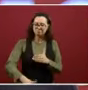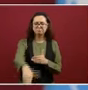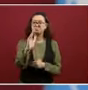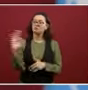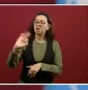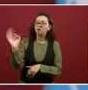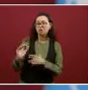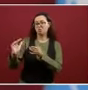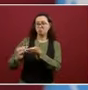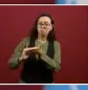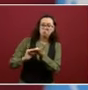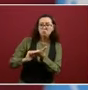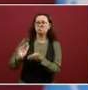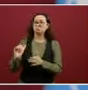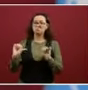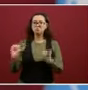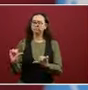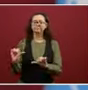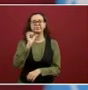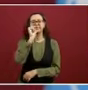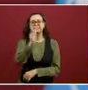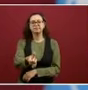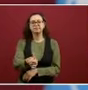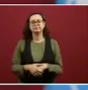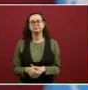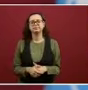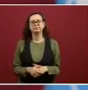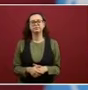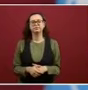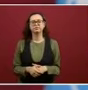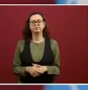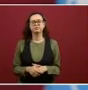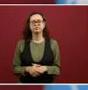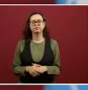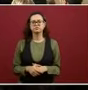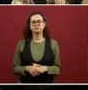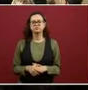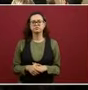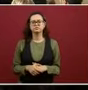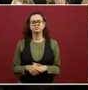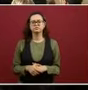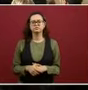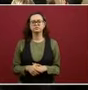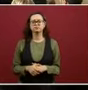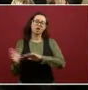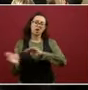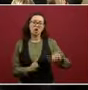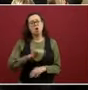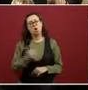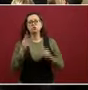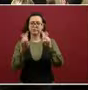haber condonaciones de impuestos. Y también el día de hoy vamos